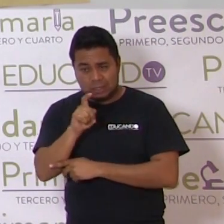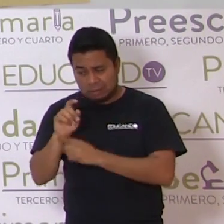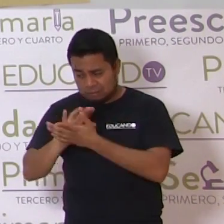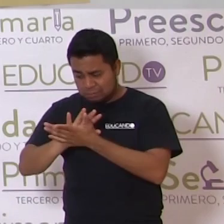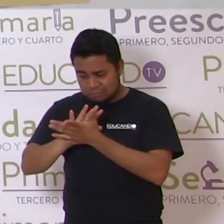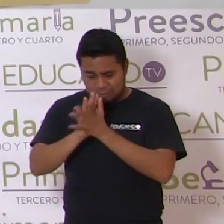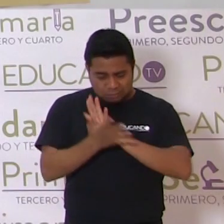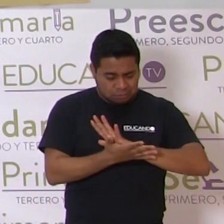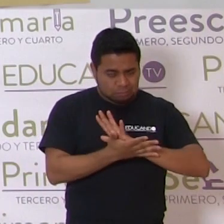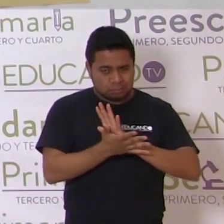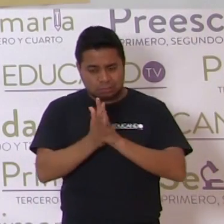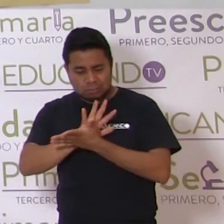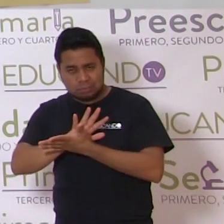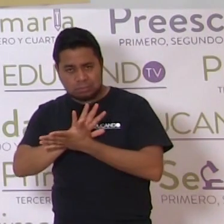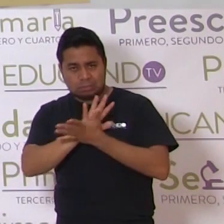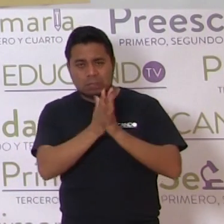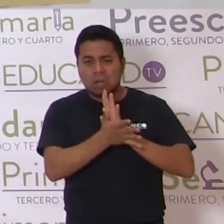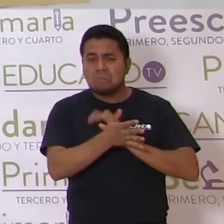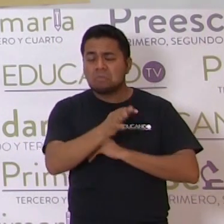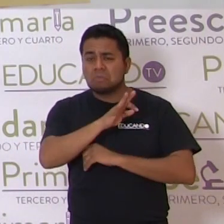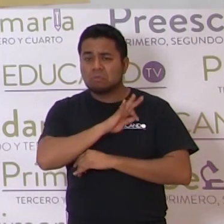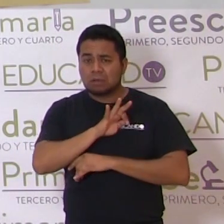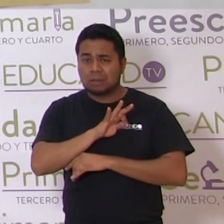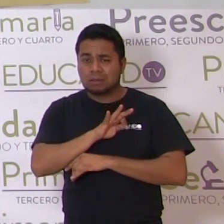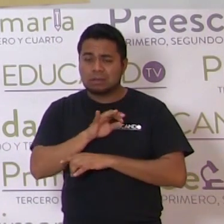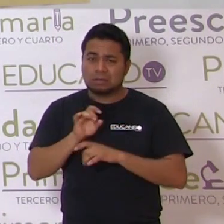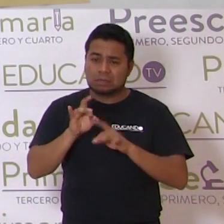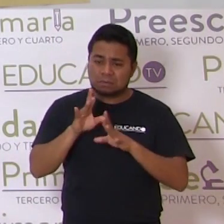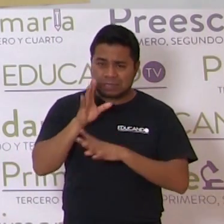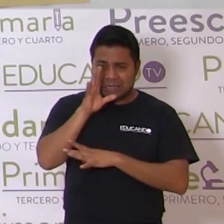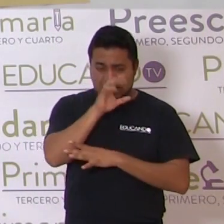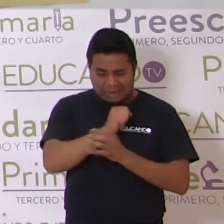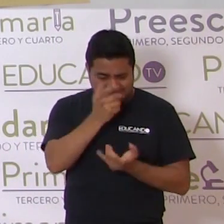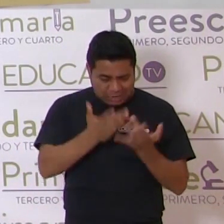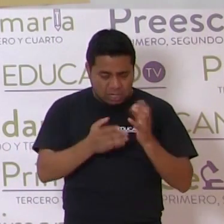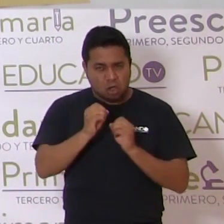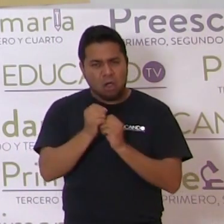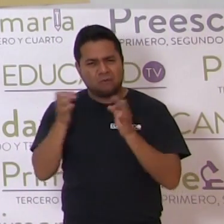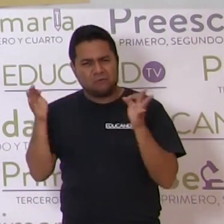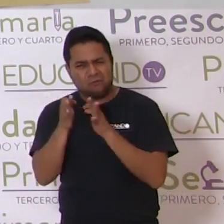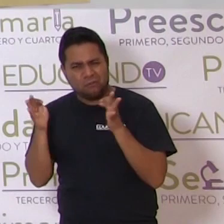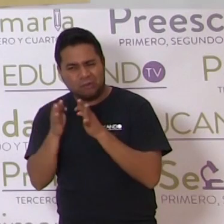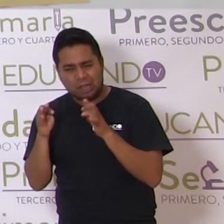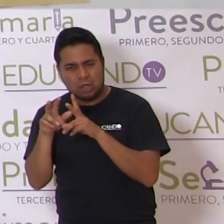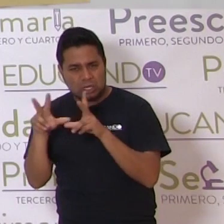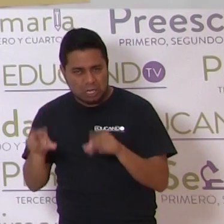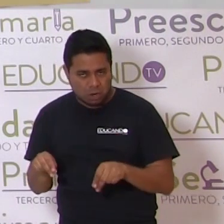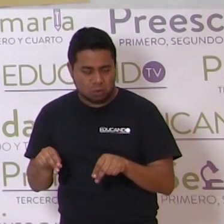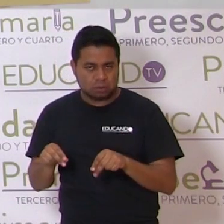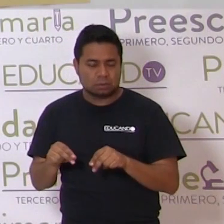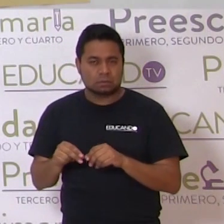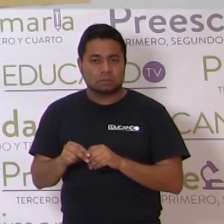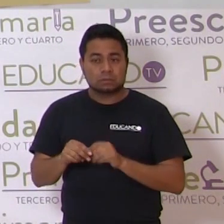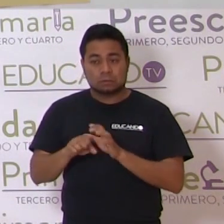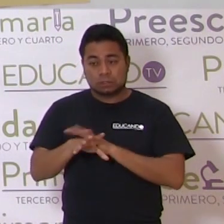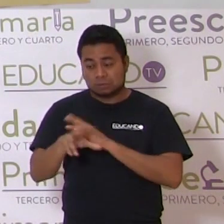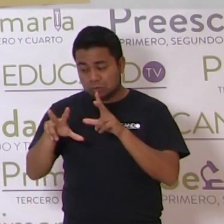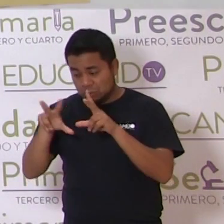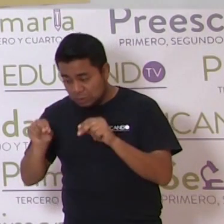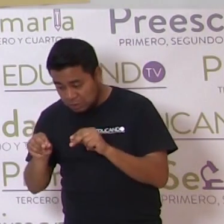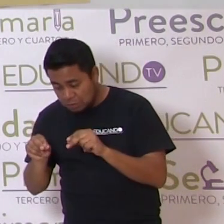estado físico a otro, según se caliente o se enfríe. El hielo, al